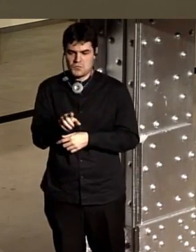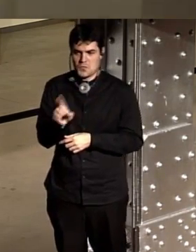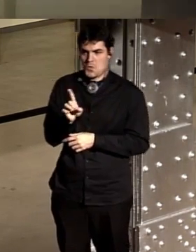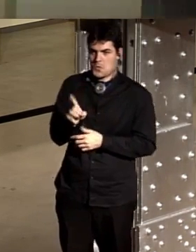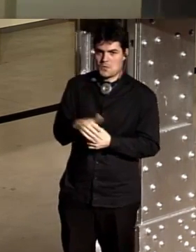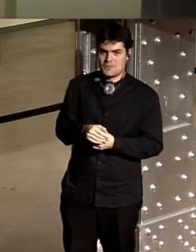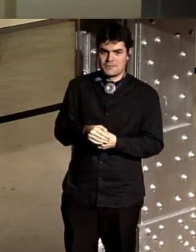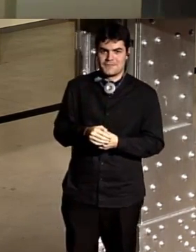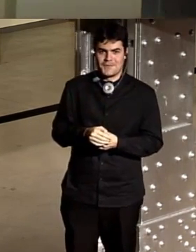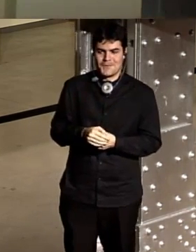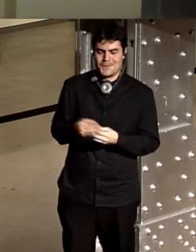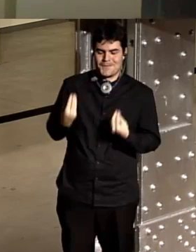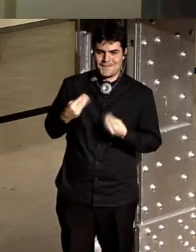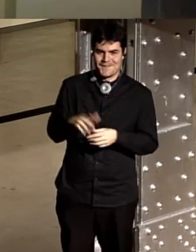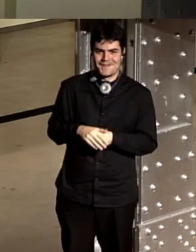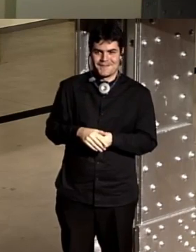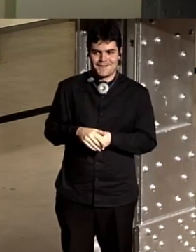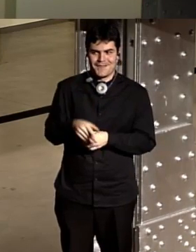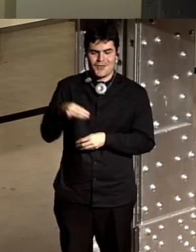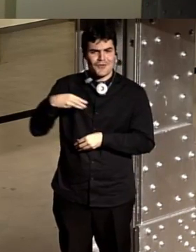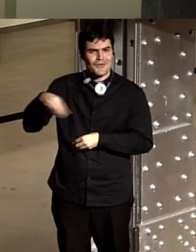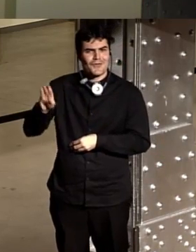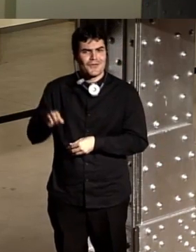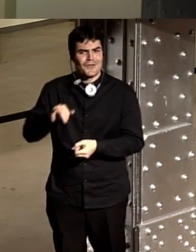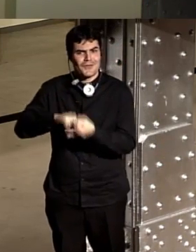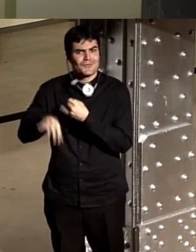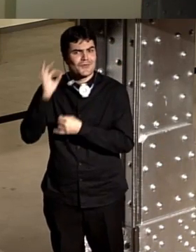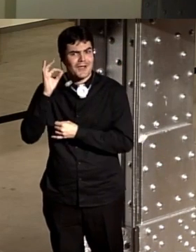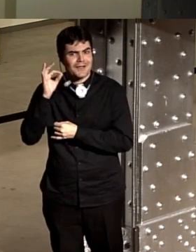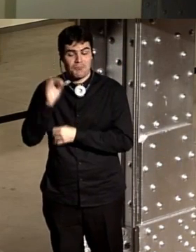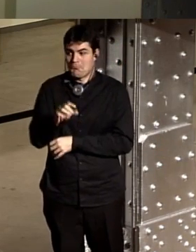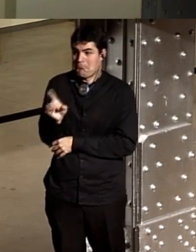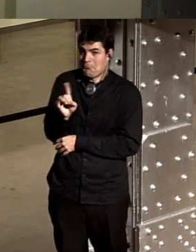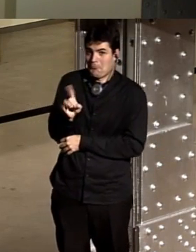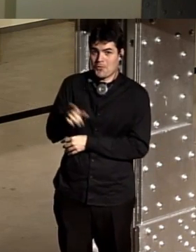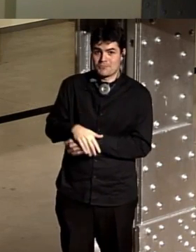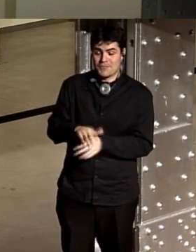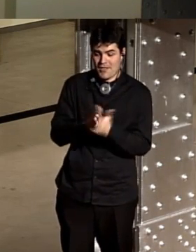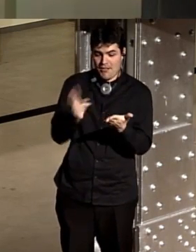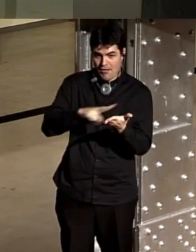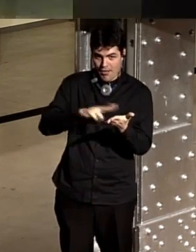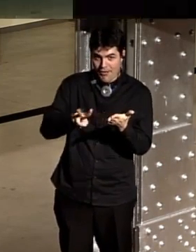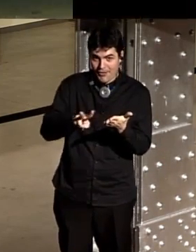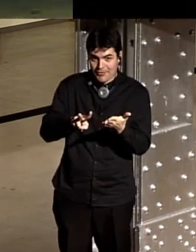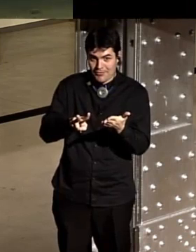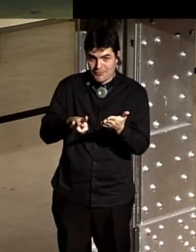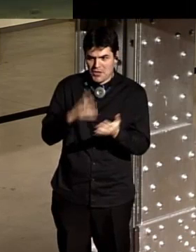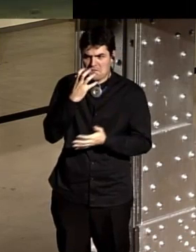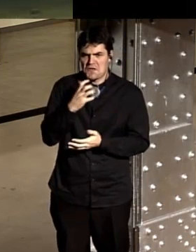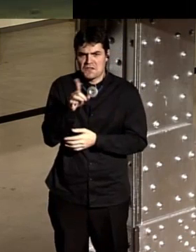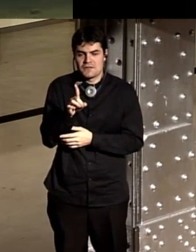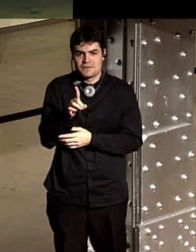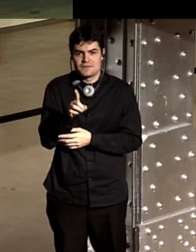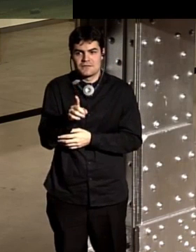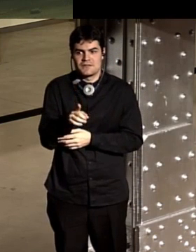de Matthew? Vive. ¿Y la mujer de Matthew se ha enfadado? No. Tampoco. ¿Has leído el libro? ¿Fallado? Enfadado. No, Annoyed.